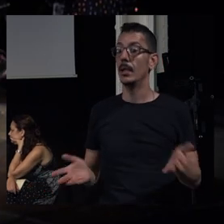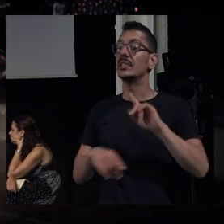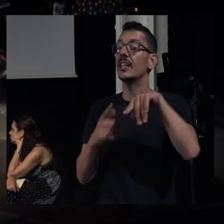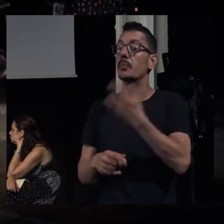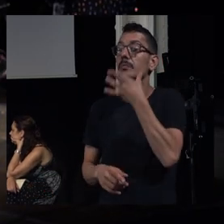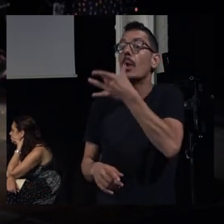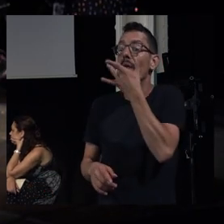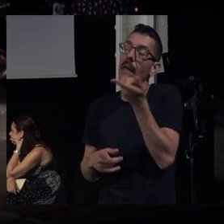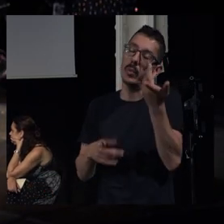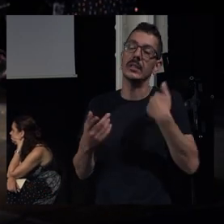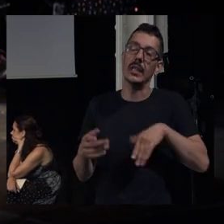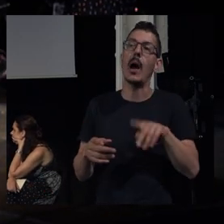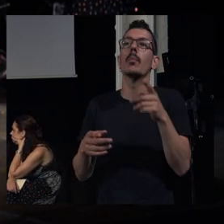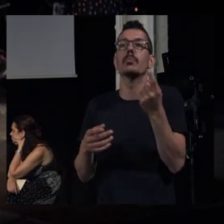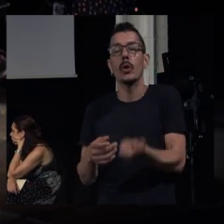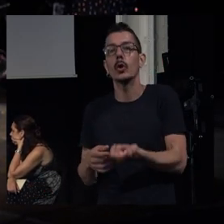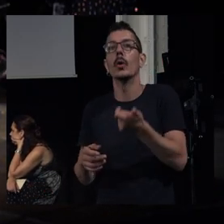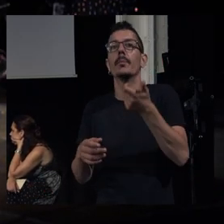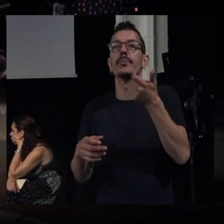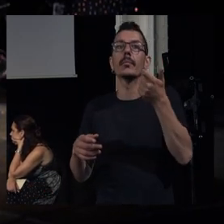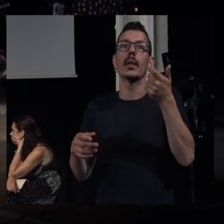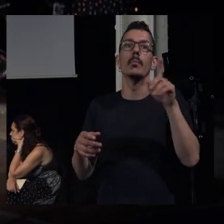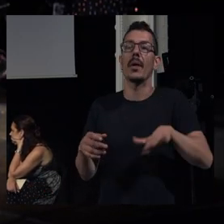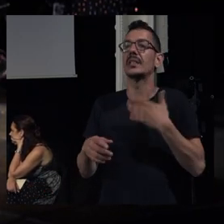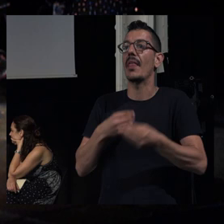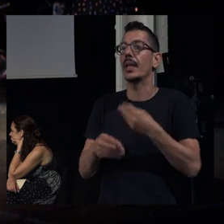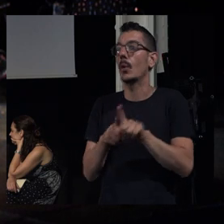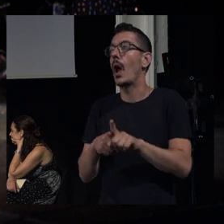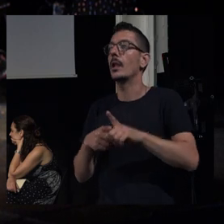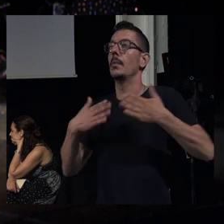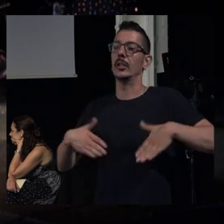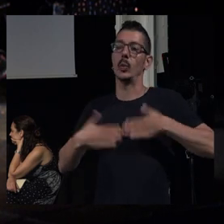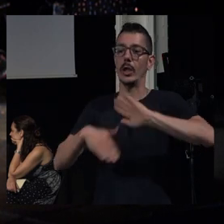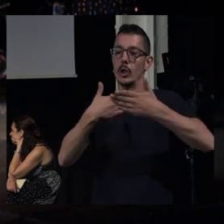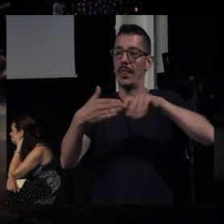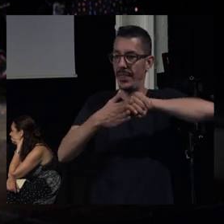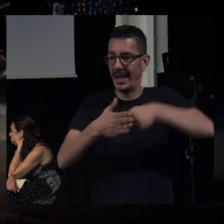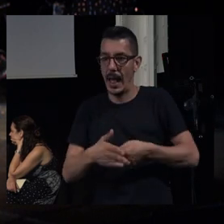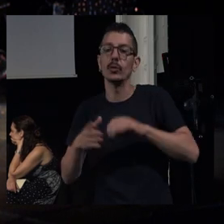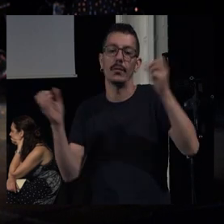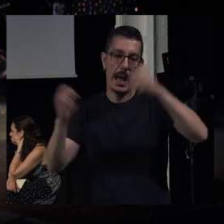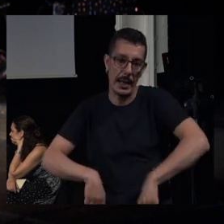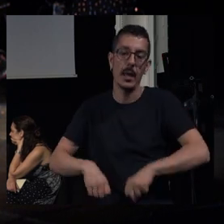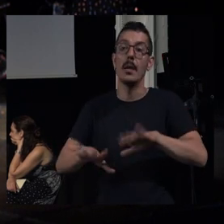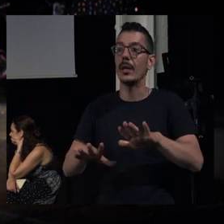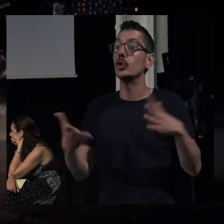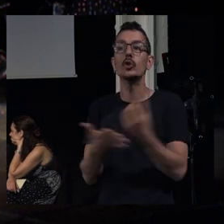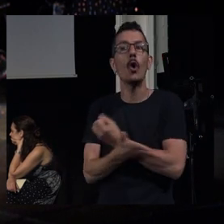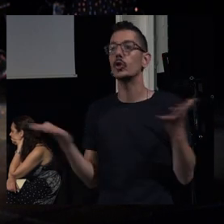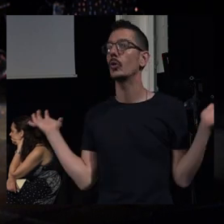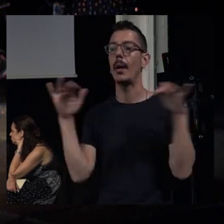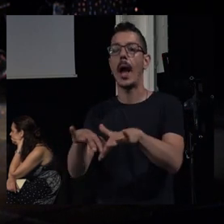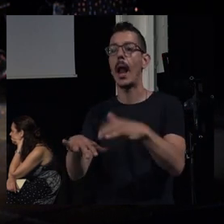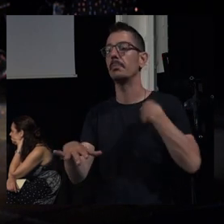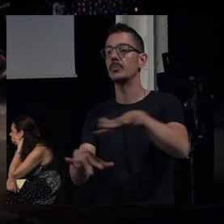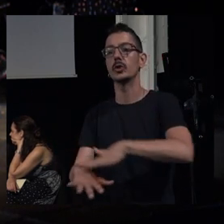no, se pueden generar vestuarios cerrados, más abiertos, zonas distintas, pero vamos a estar todo el mundo junto. Entonces, esta, por ejemplo,